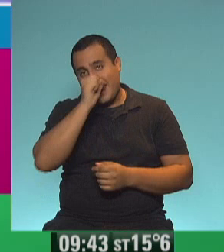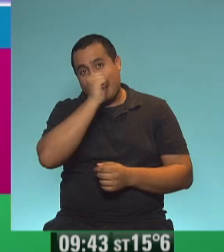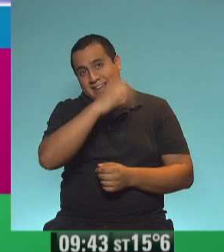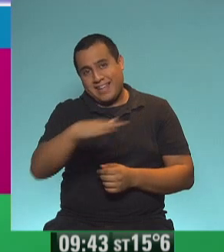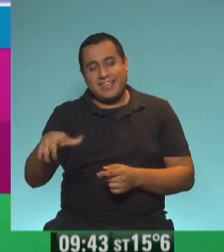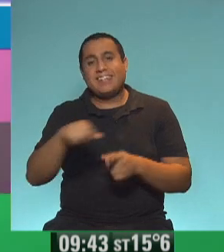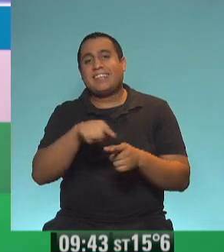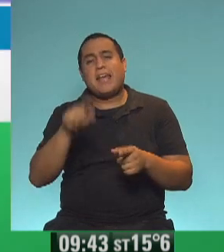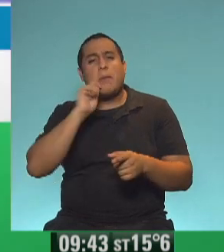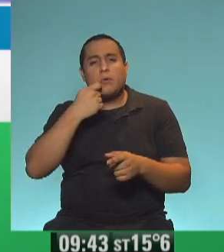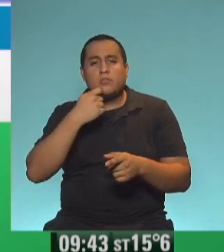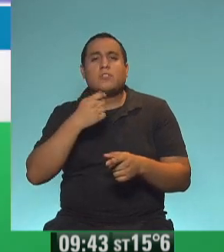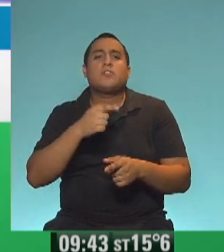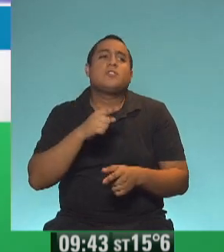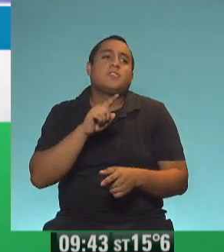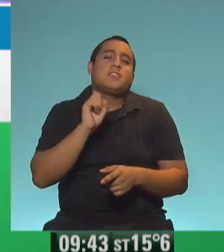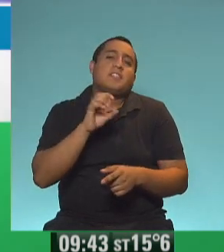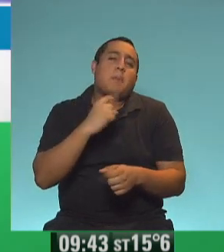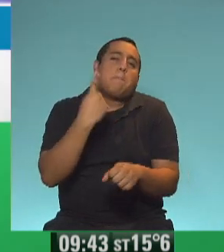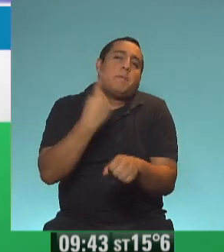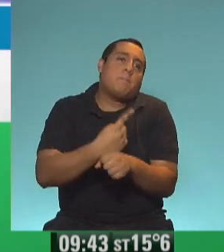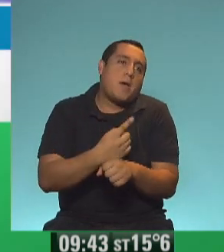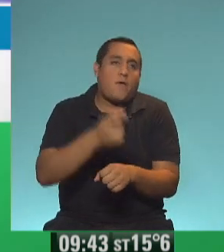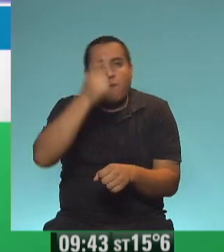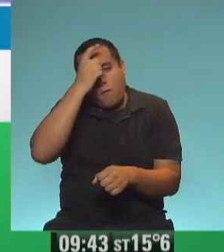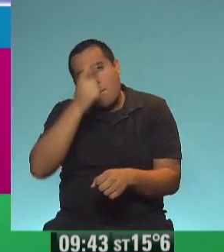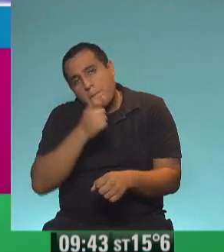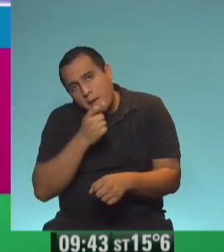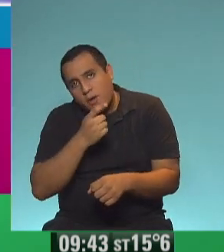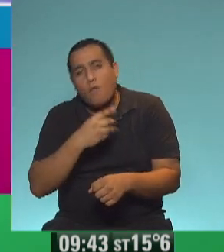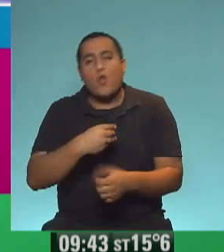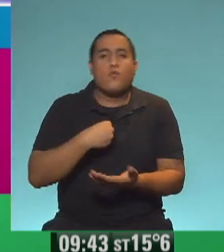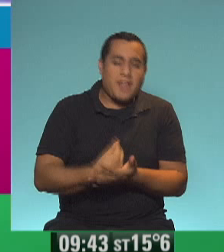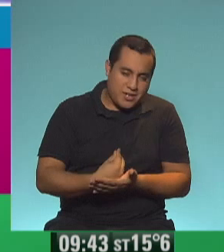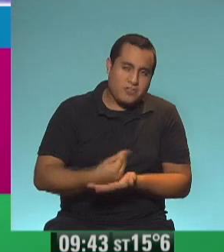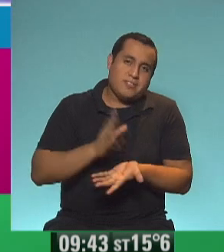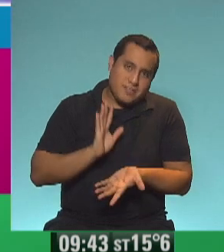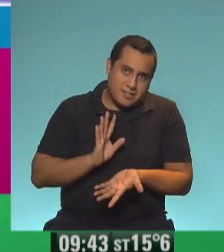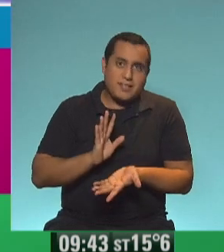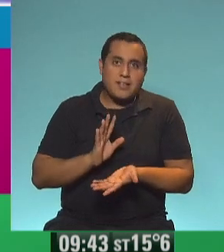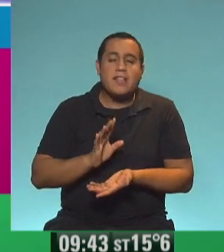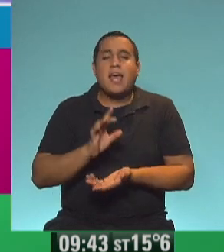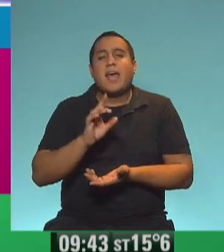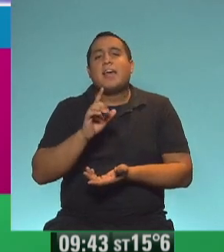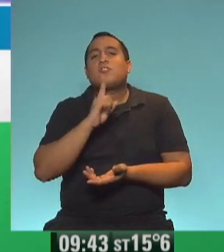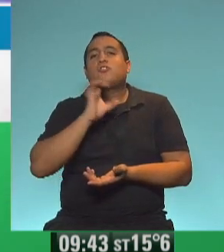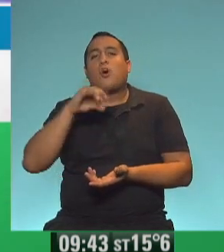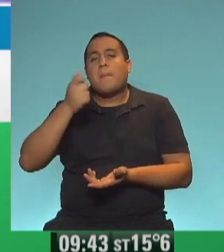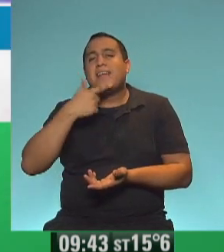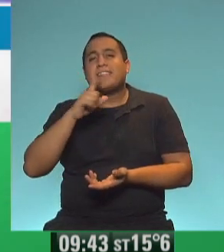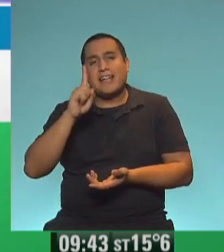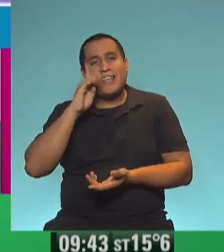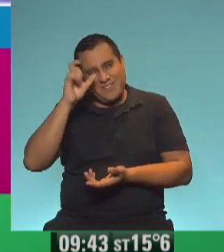que hoy tiene el nombre del primer bombero voluntario, que es Tomás Liberti. En ese jardín estuve un año y 7 meses en